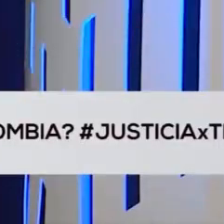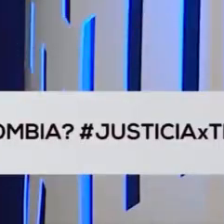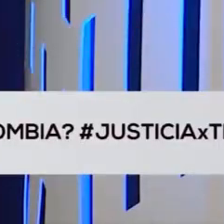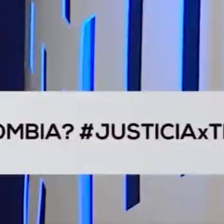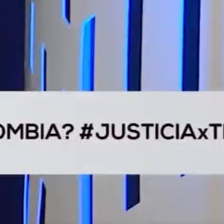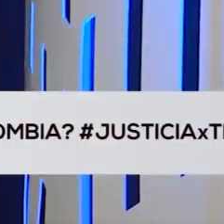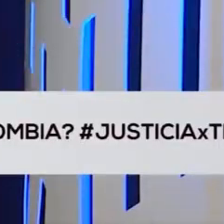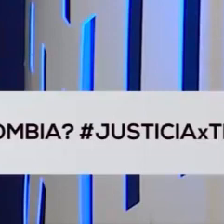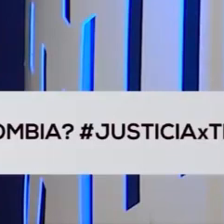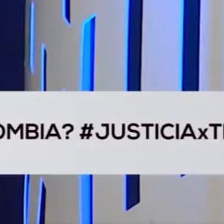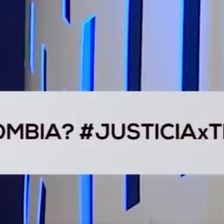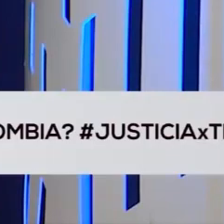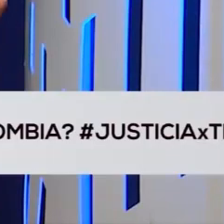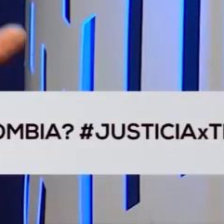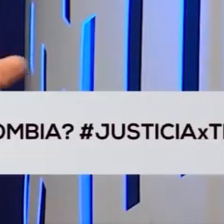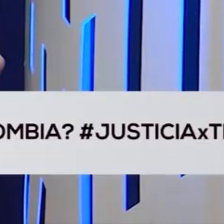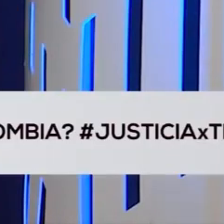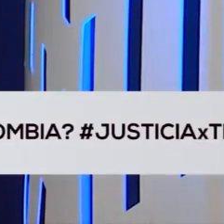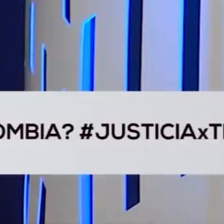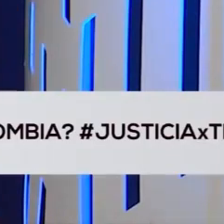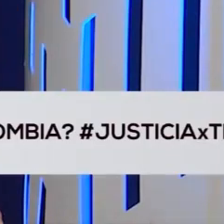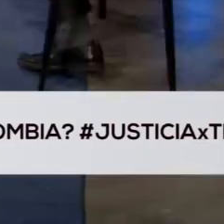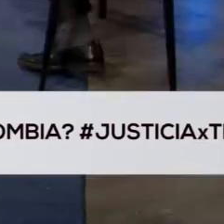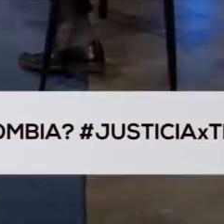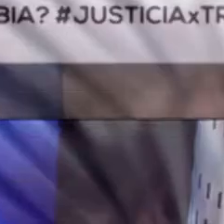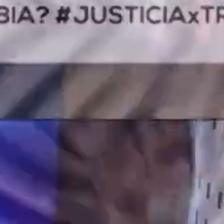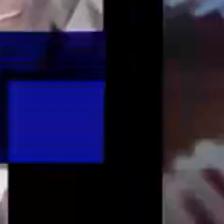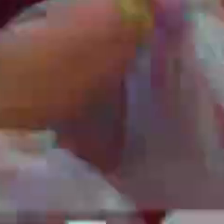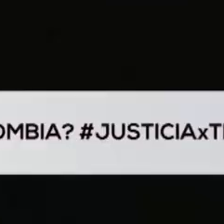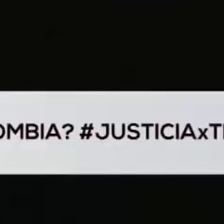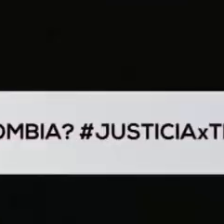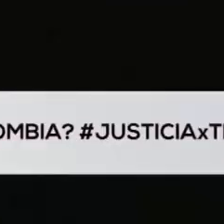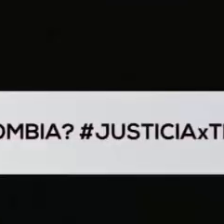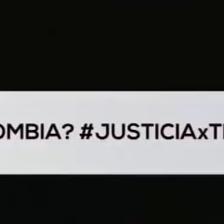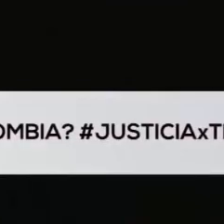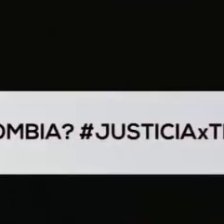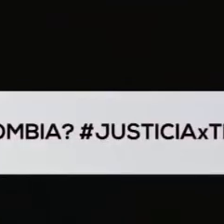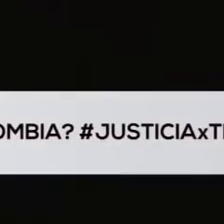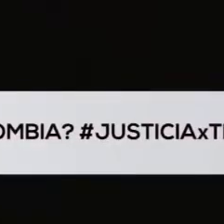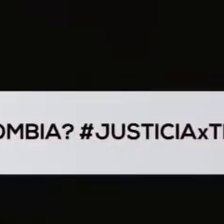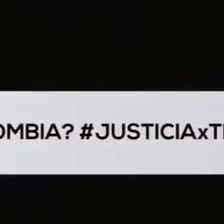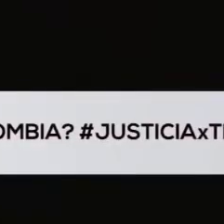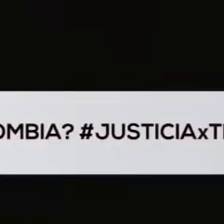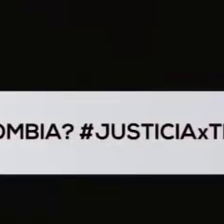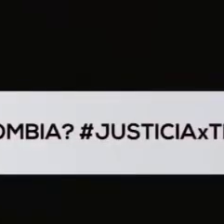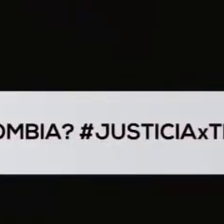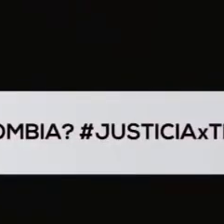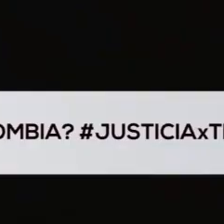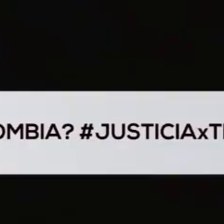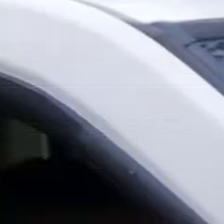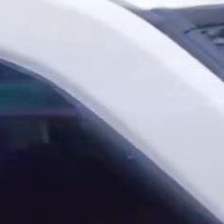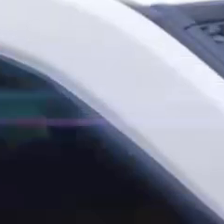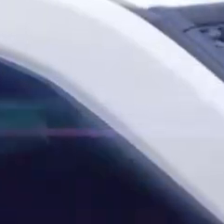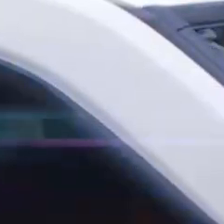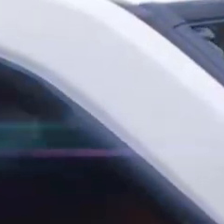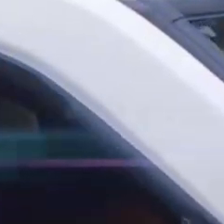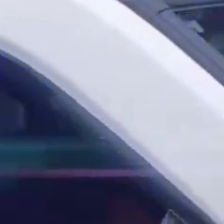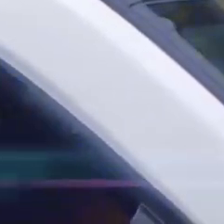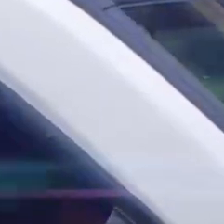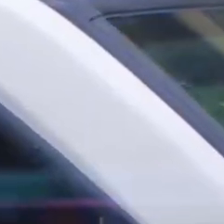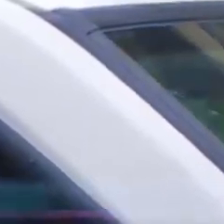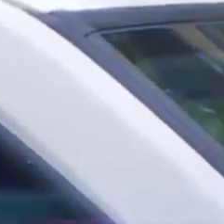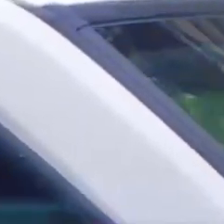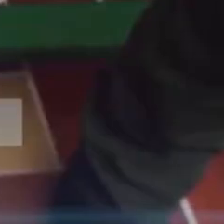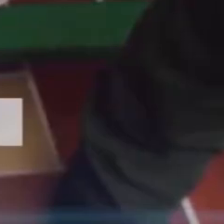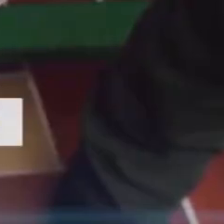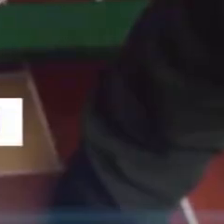cárcel y si no está detrás de las rejas, entonces está no hasta la no cabeza justicia. De impunidad. ¿Sí? En Colombia el sistema político es inequitativo. ¿Por qué